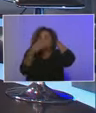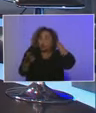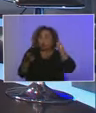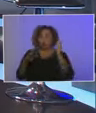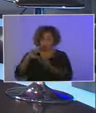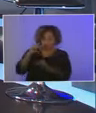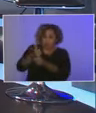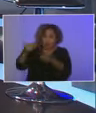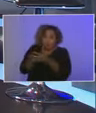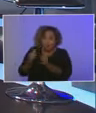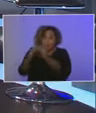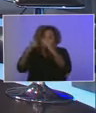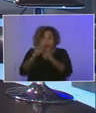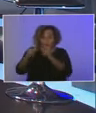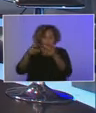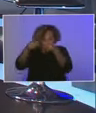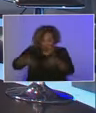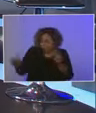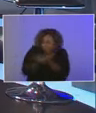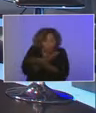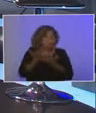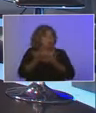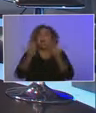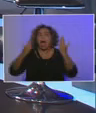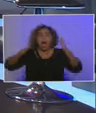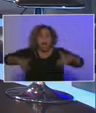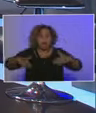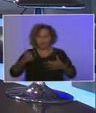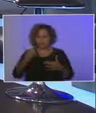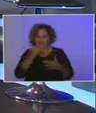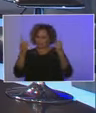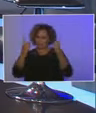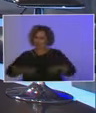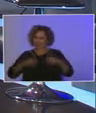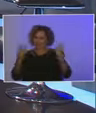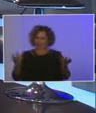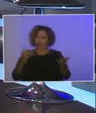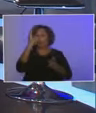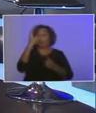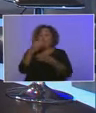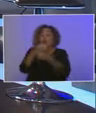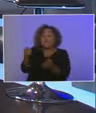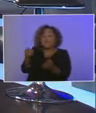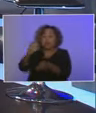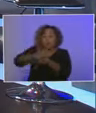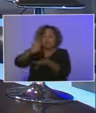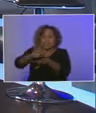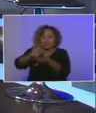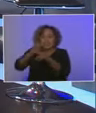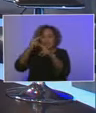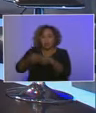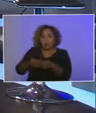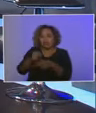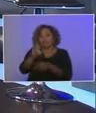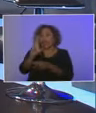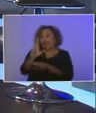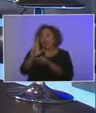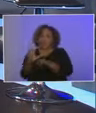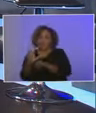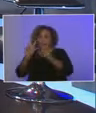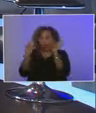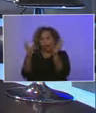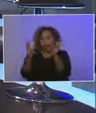casa nueva en Puerto Rico. ¿Cómo es posible? O sea, ¿qué pasa? Mira, hay una oficina que se llama el COLTRE, la